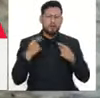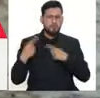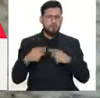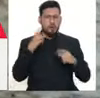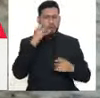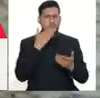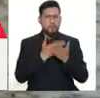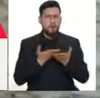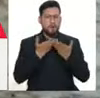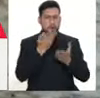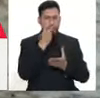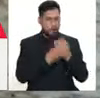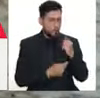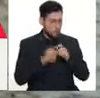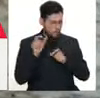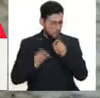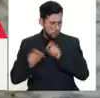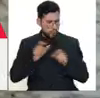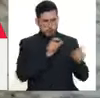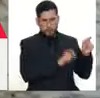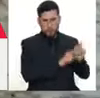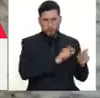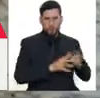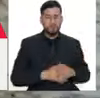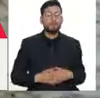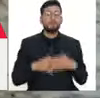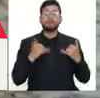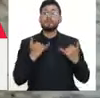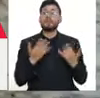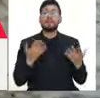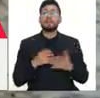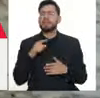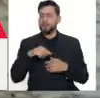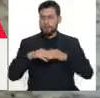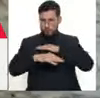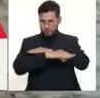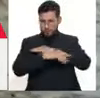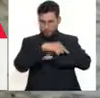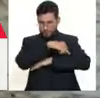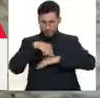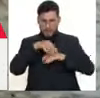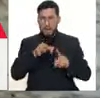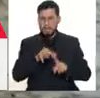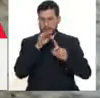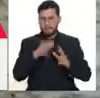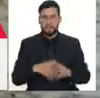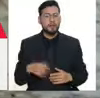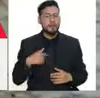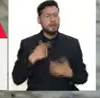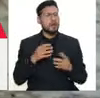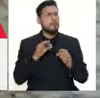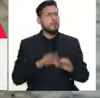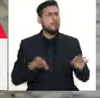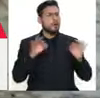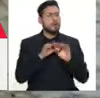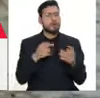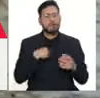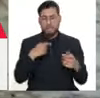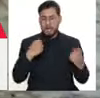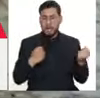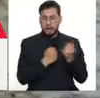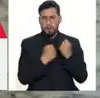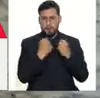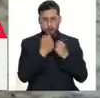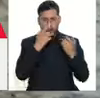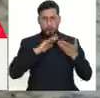para el bienestar de nuestros pueblos, particularmente aquellos de la zona fronteriza. Deseo resaltar la importancia del decidido apoyo